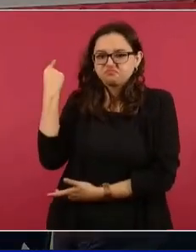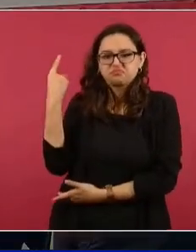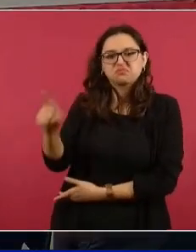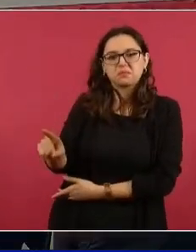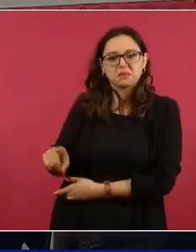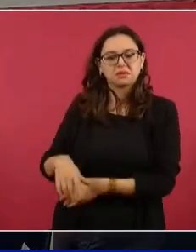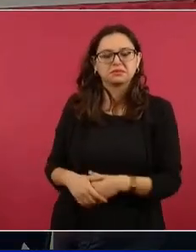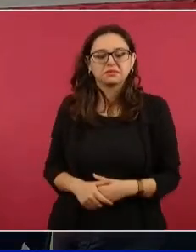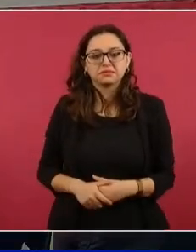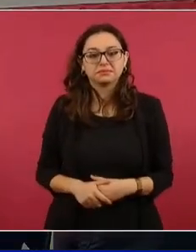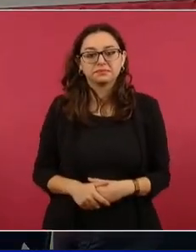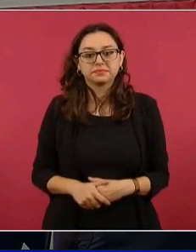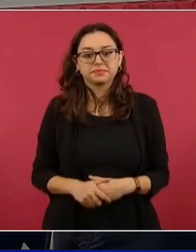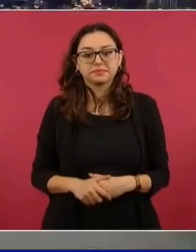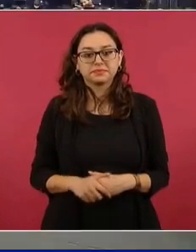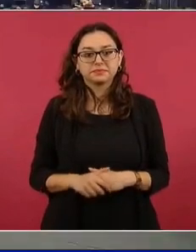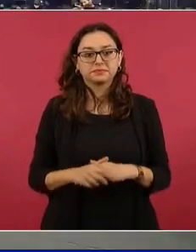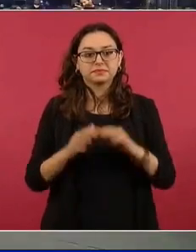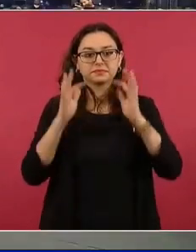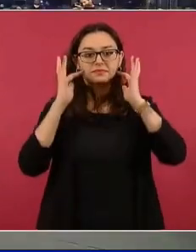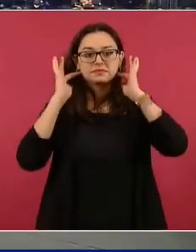este momento.